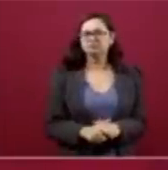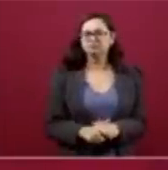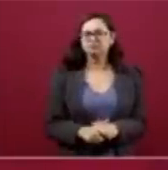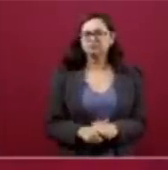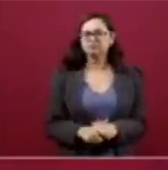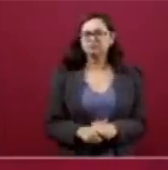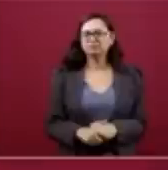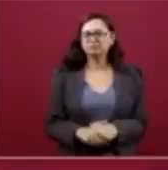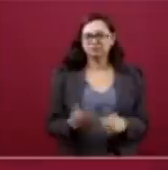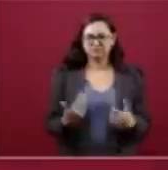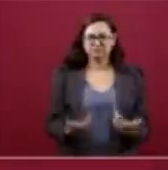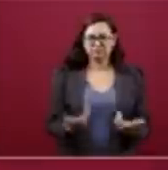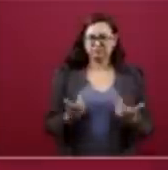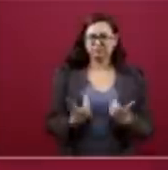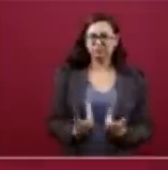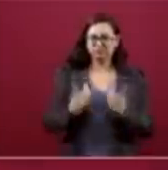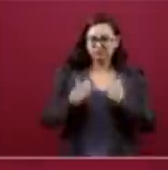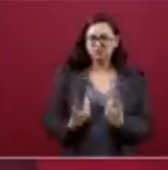vuelvo indigno,